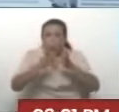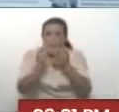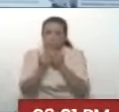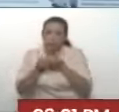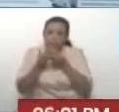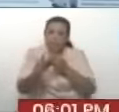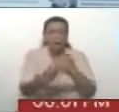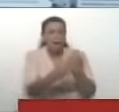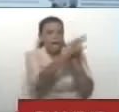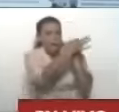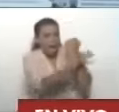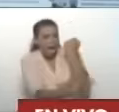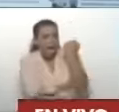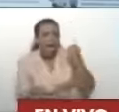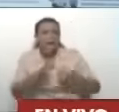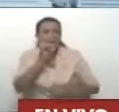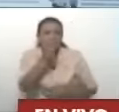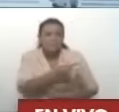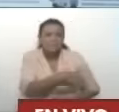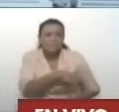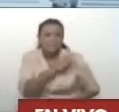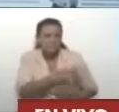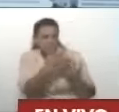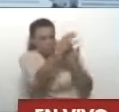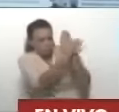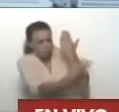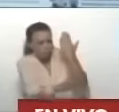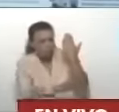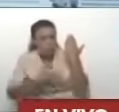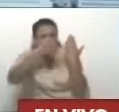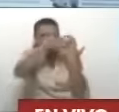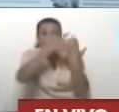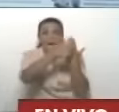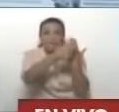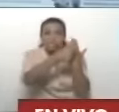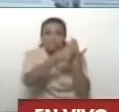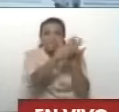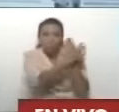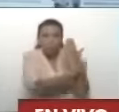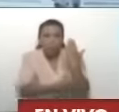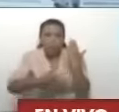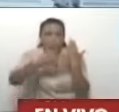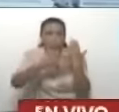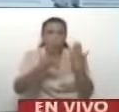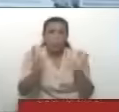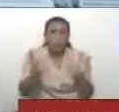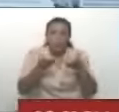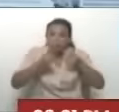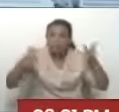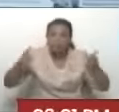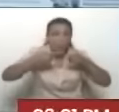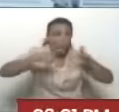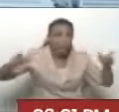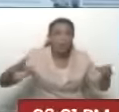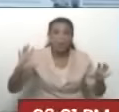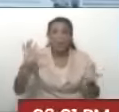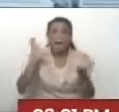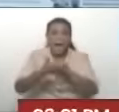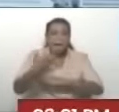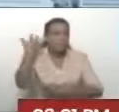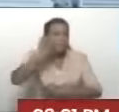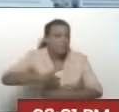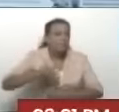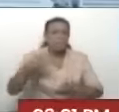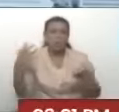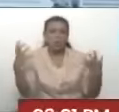difícil de estos incendios que parece que han sido, digamos, multiplicados por el cambio climático,